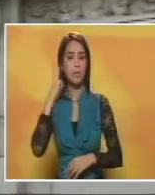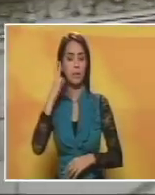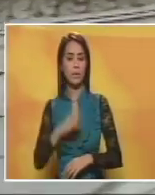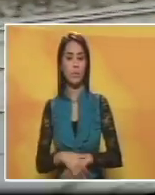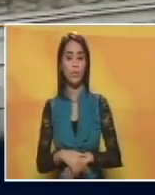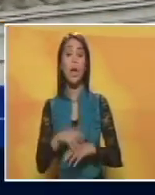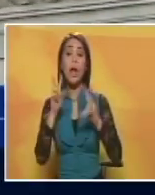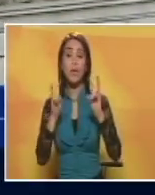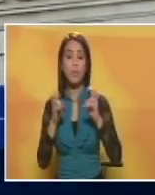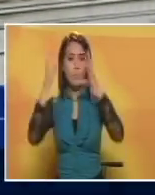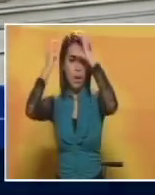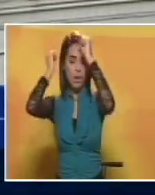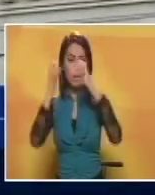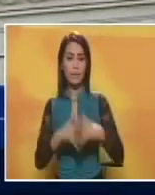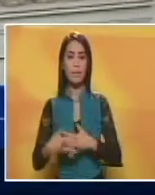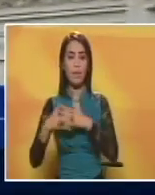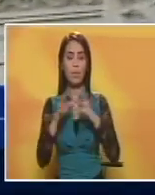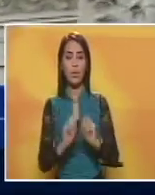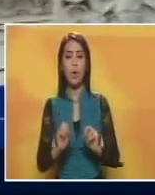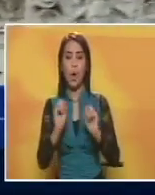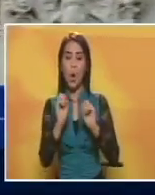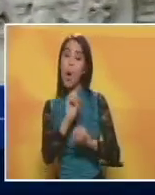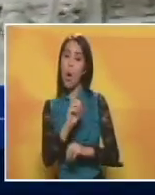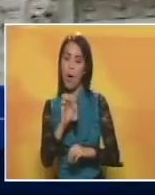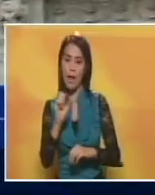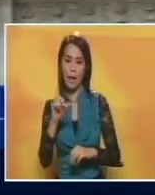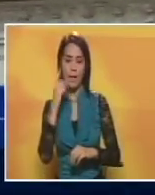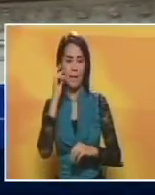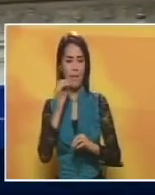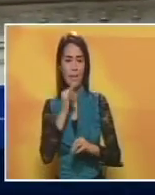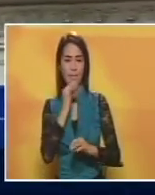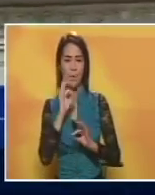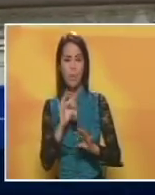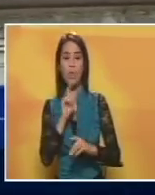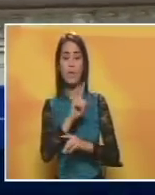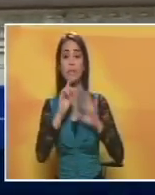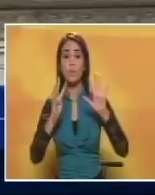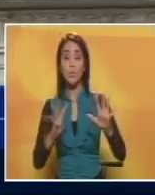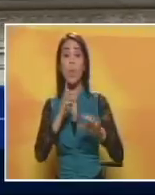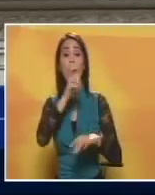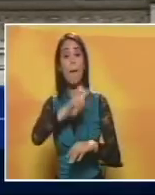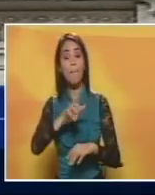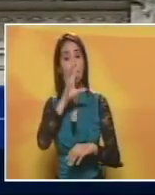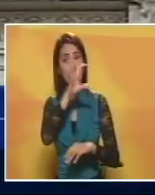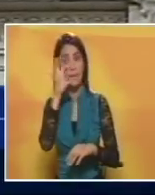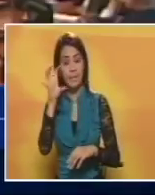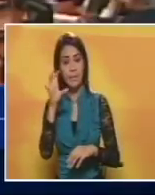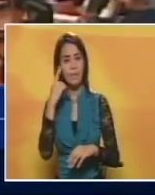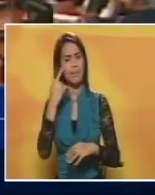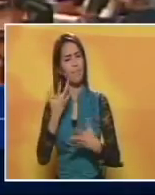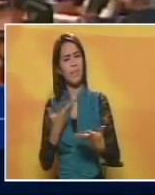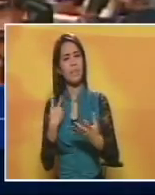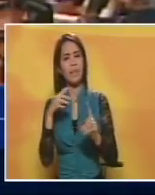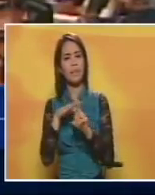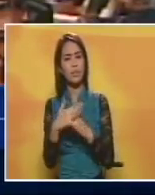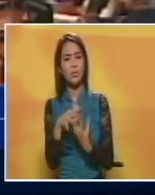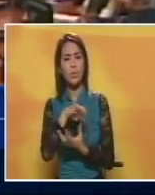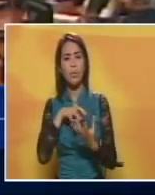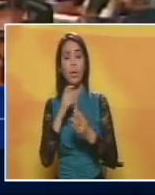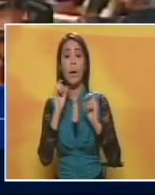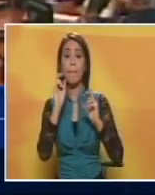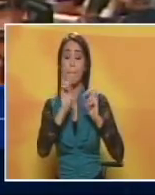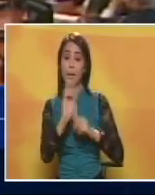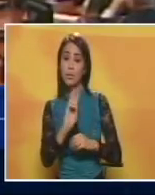nuevo embajador de Estados Unidos ante la OEA, Carlos Trujillo, informó que aunque 19 países consideran que la crisis venezolana debe ser incluida en el temario,